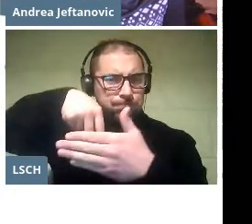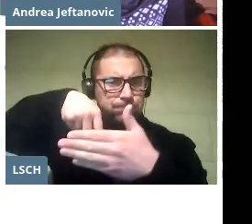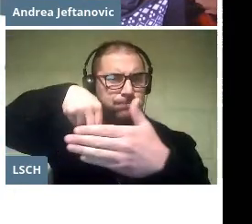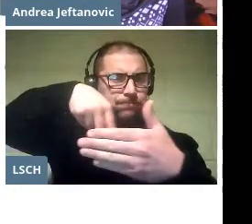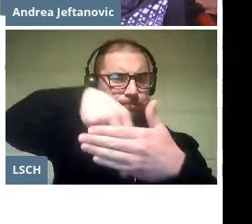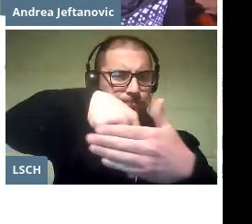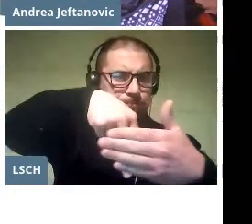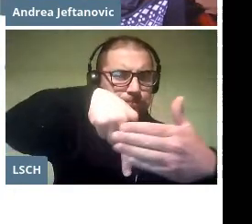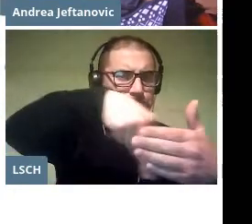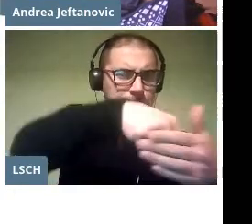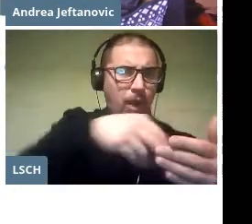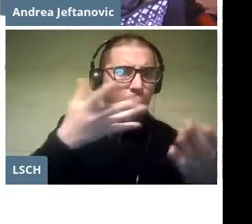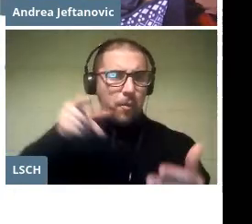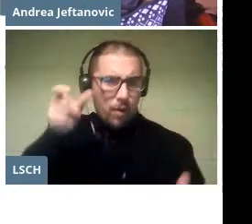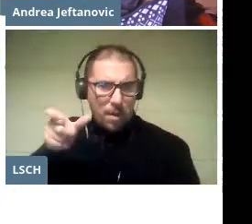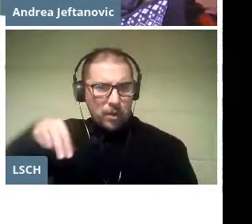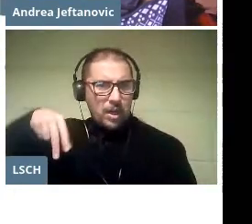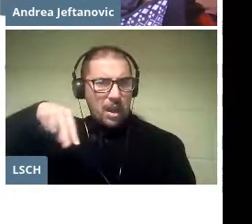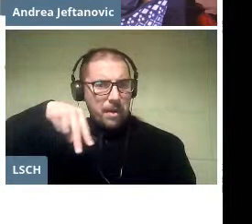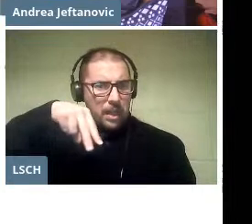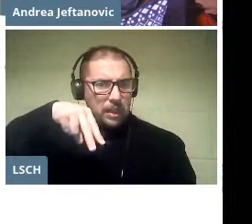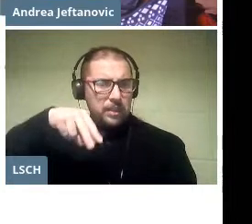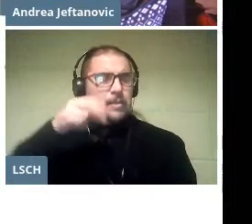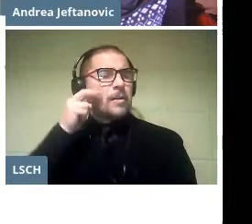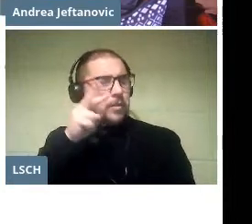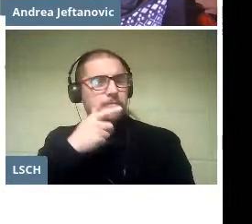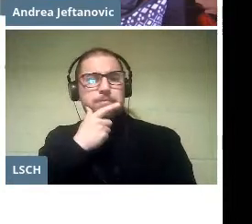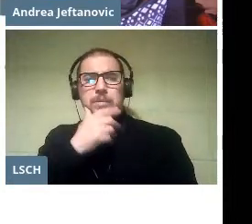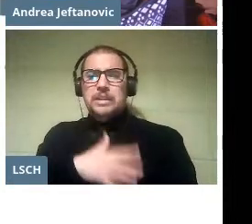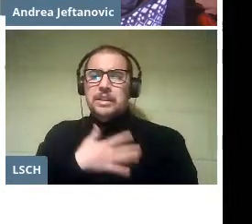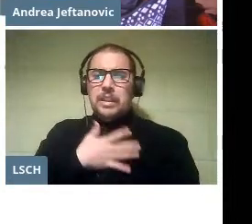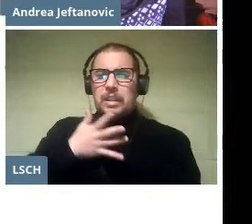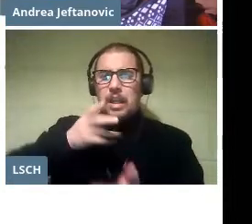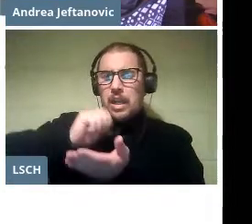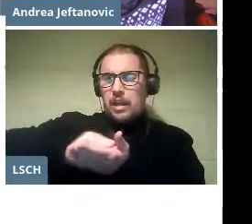la caminante registra la experiencia de desplazamiento?